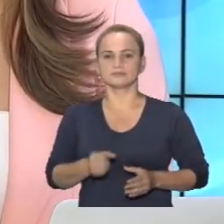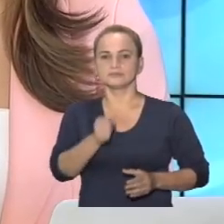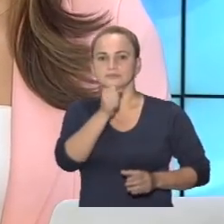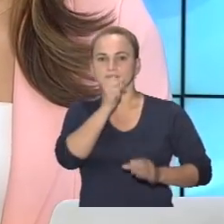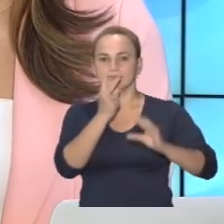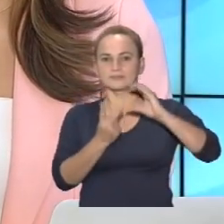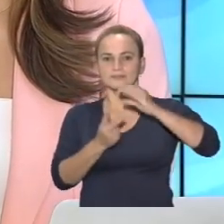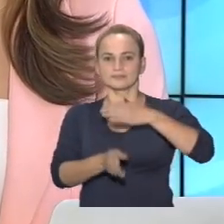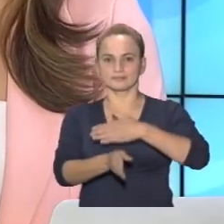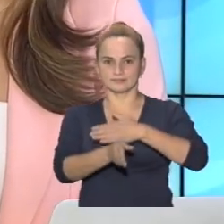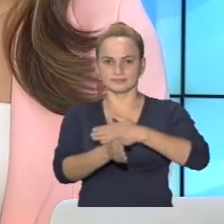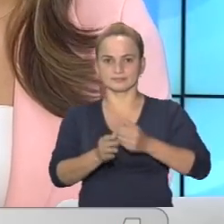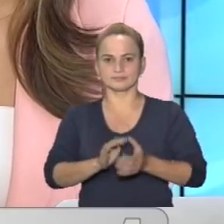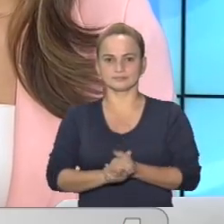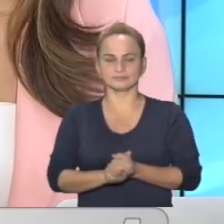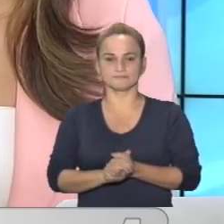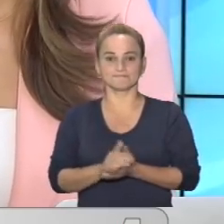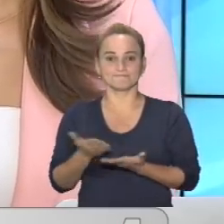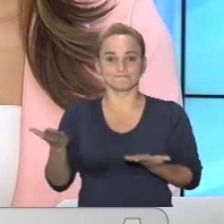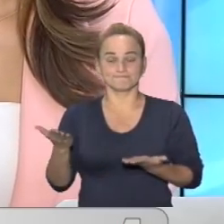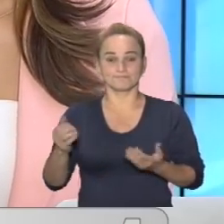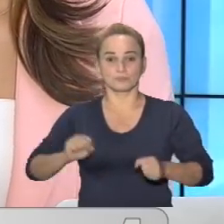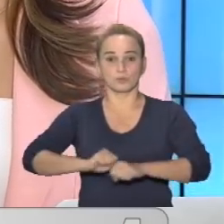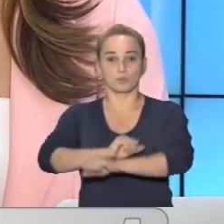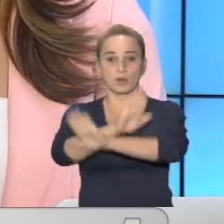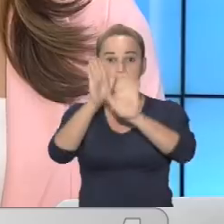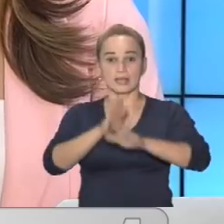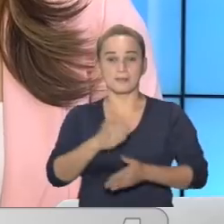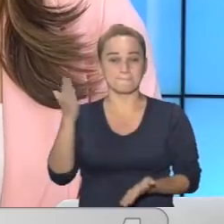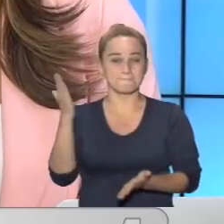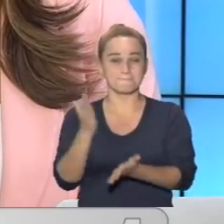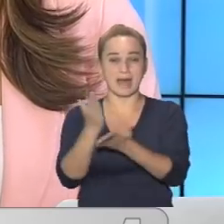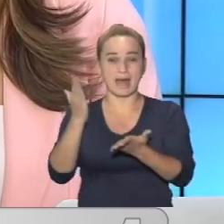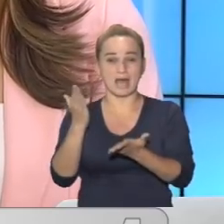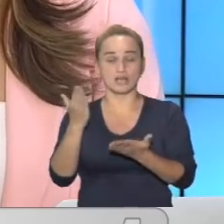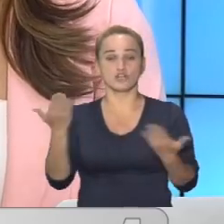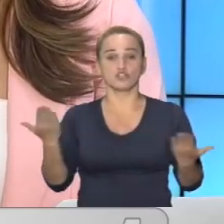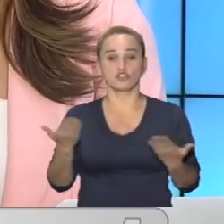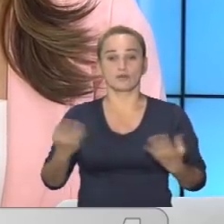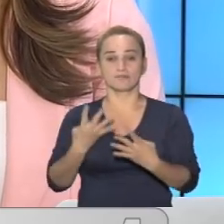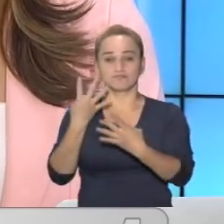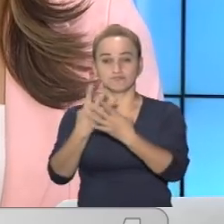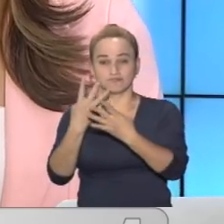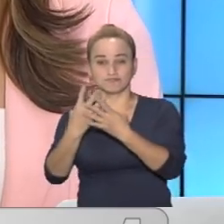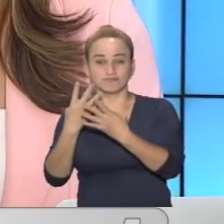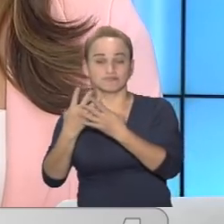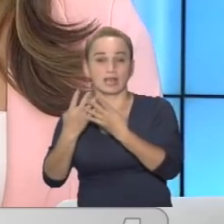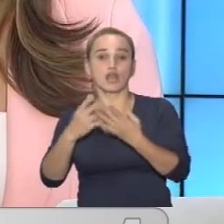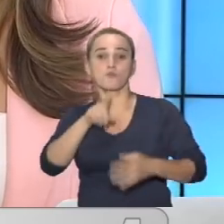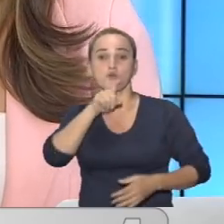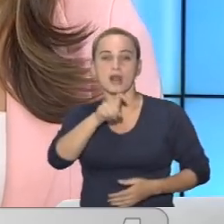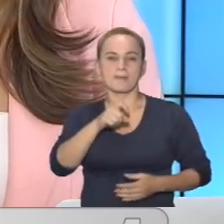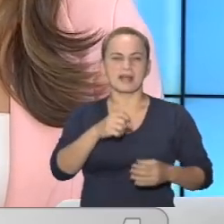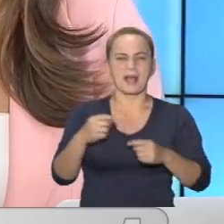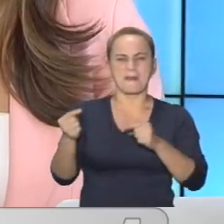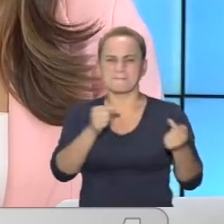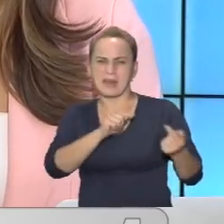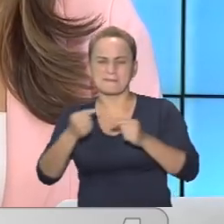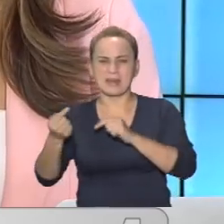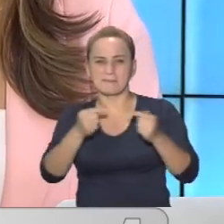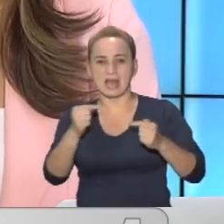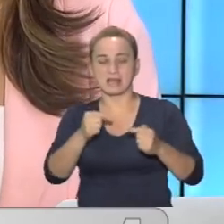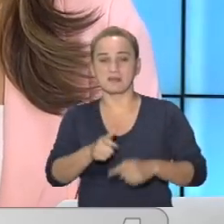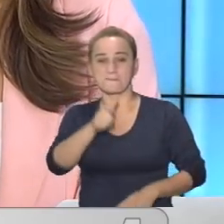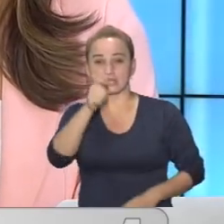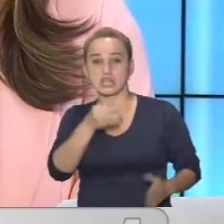Seguimos en Noticentro 1 CMI. Esta mañana se registró un motín en un centro de rehabilitación de Bucaramanga. Los pacientes